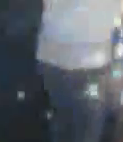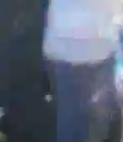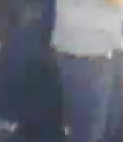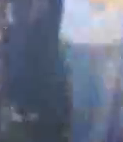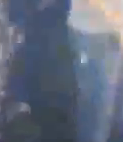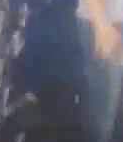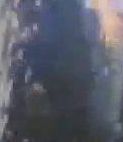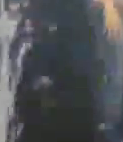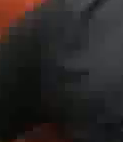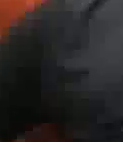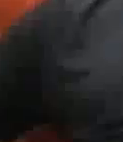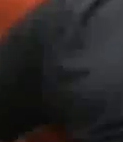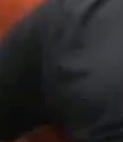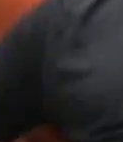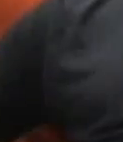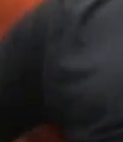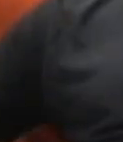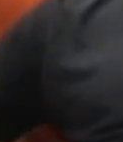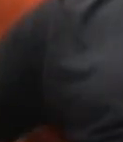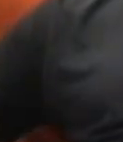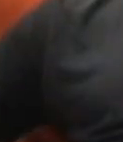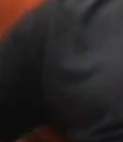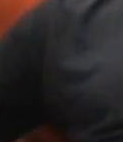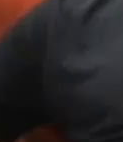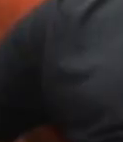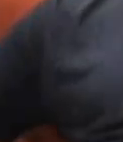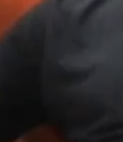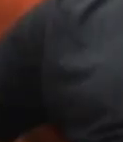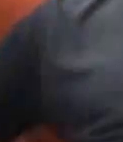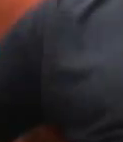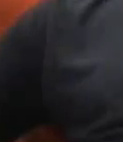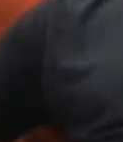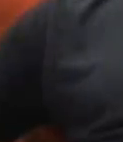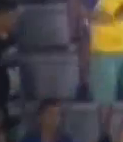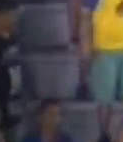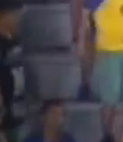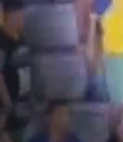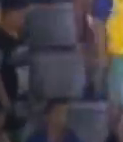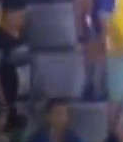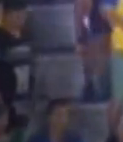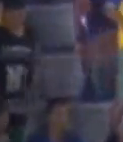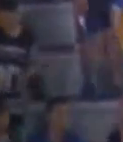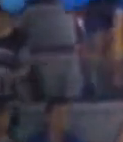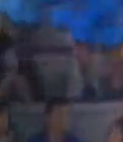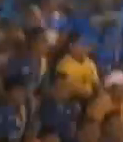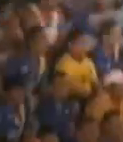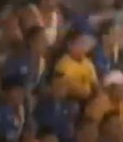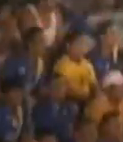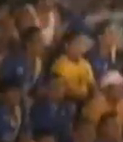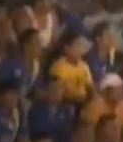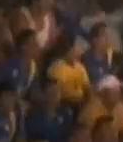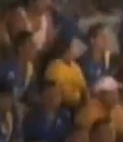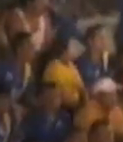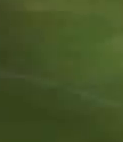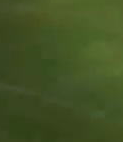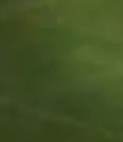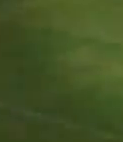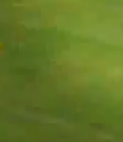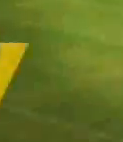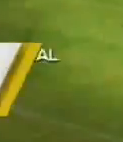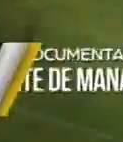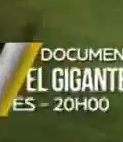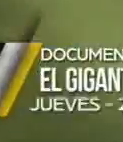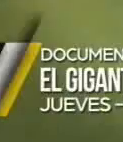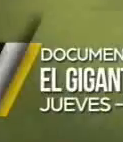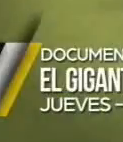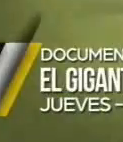El objetivo que yo me planteé desde el arranque es ir partido a partido. Y en eso tenemos que apuntar, no mirar más allá de eso. Invicto